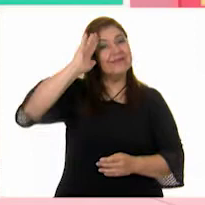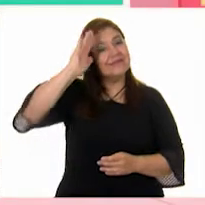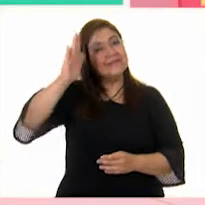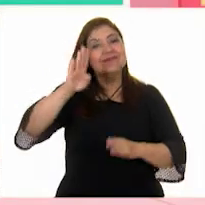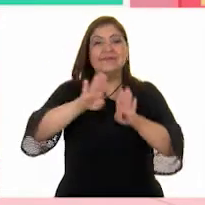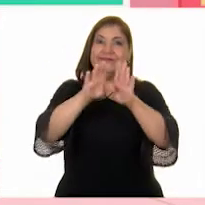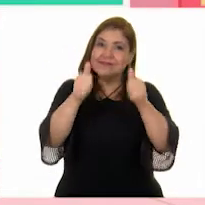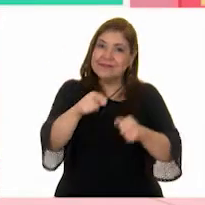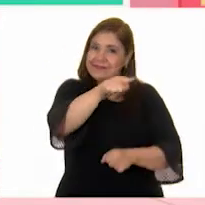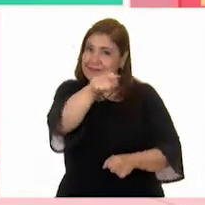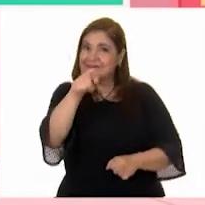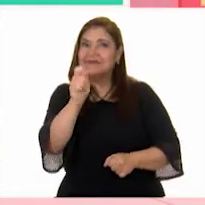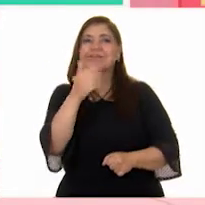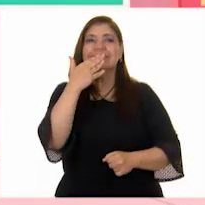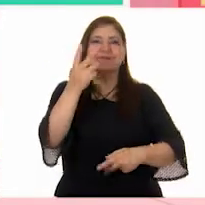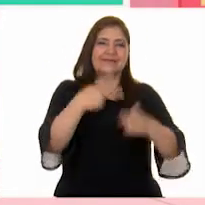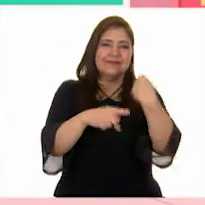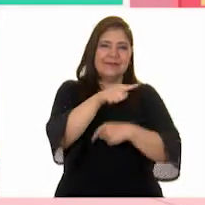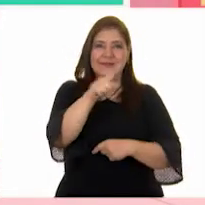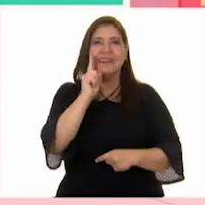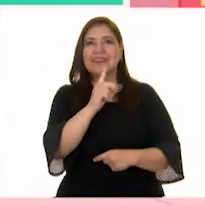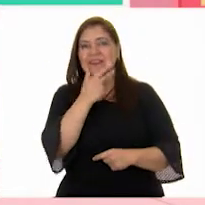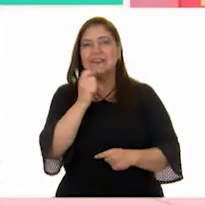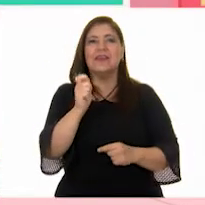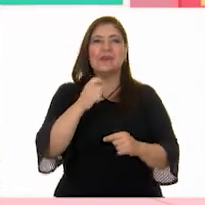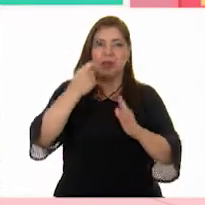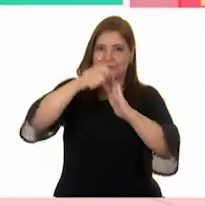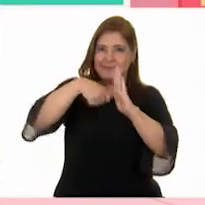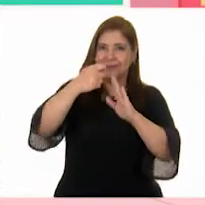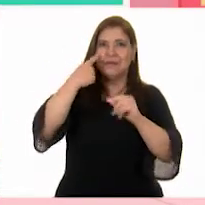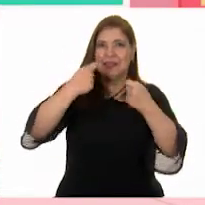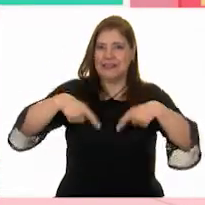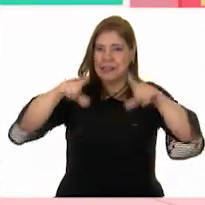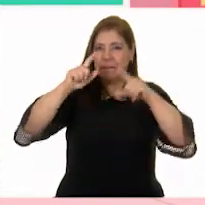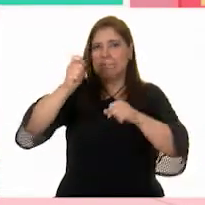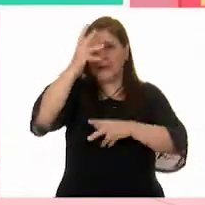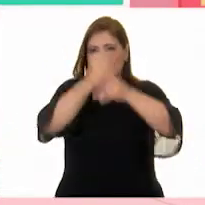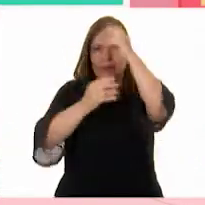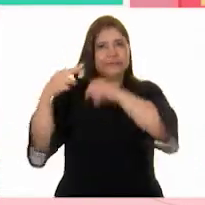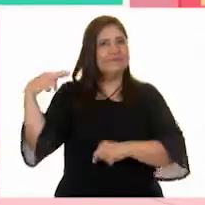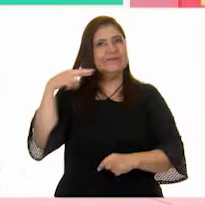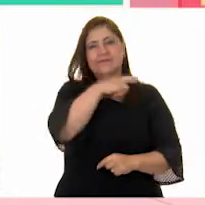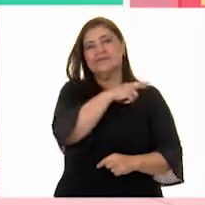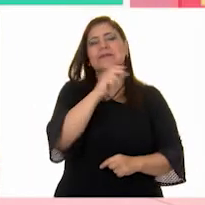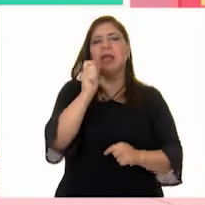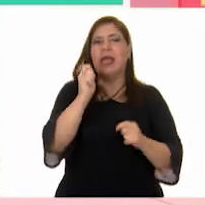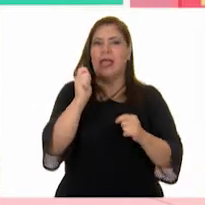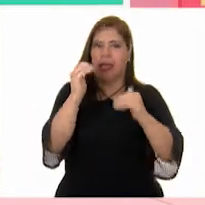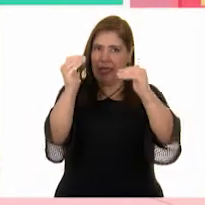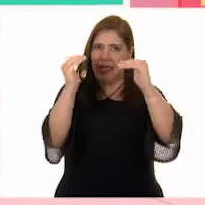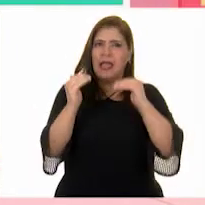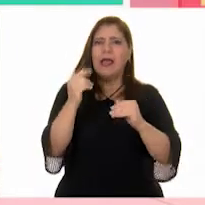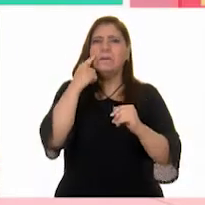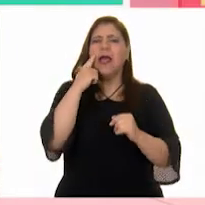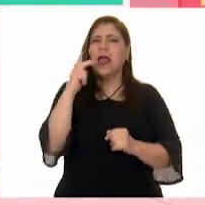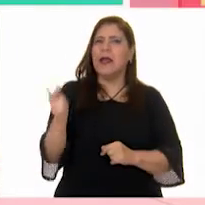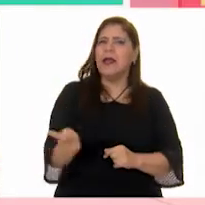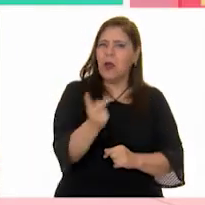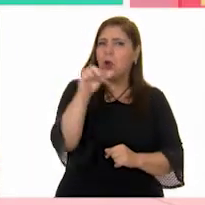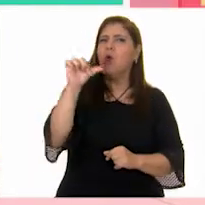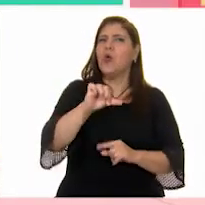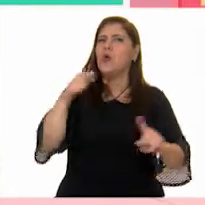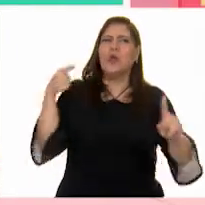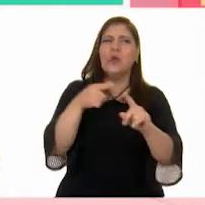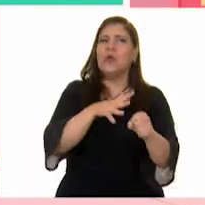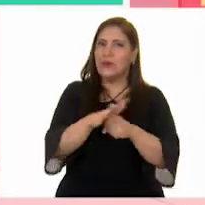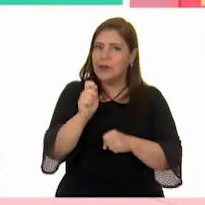Hola, ¿cómo están? Bienvenidos y bienvenidas a una cápsula más de Aprende Rápido. A continuación, escucharán la pregunta